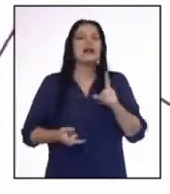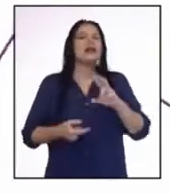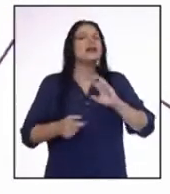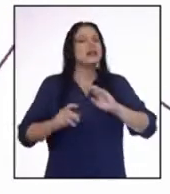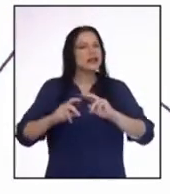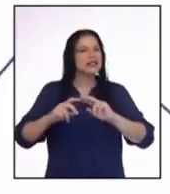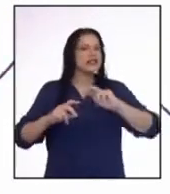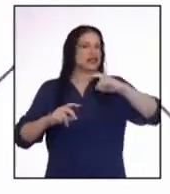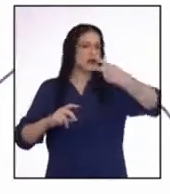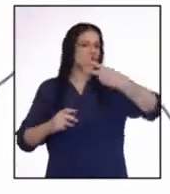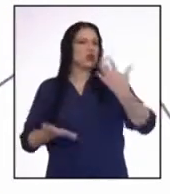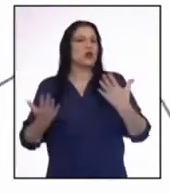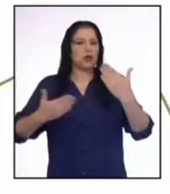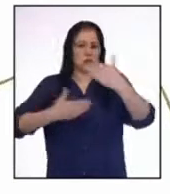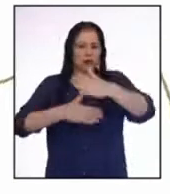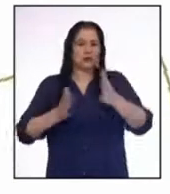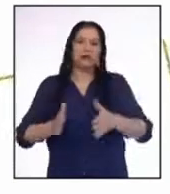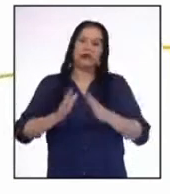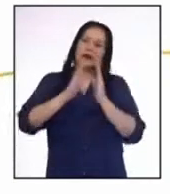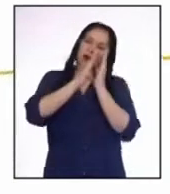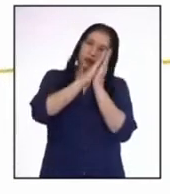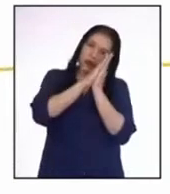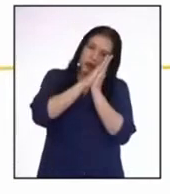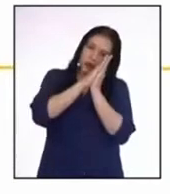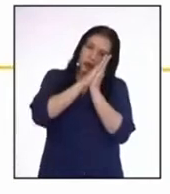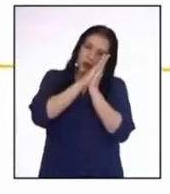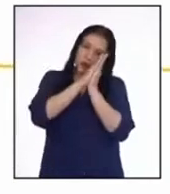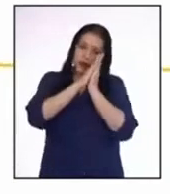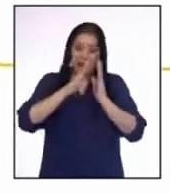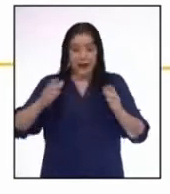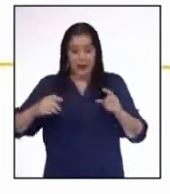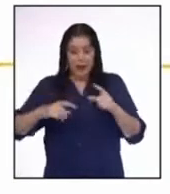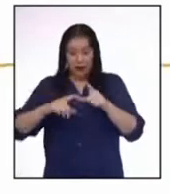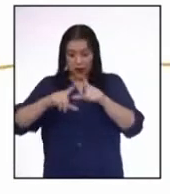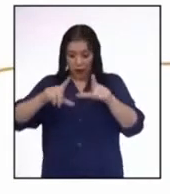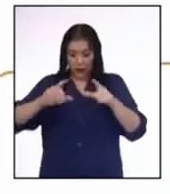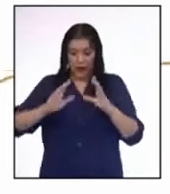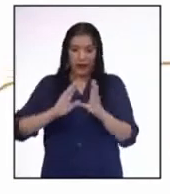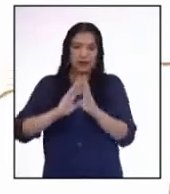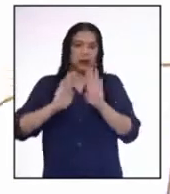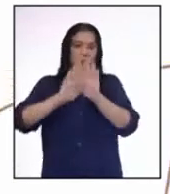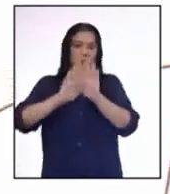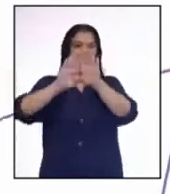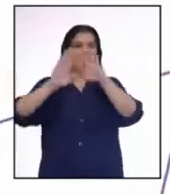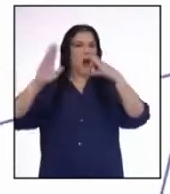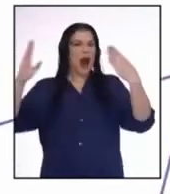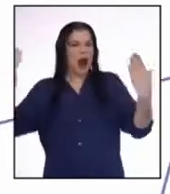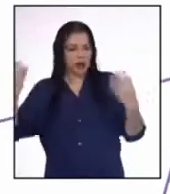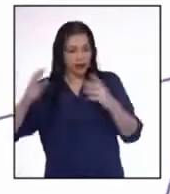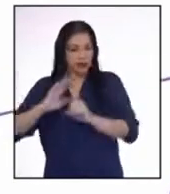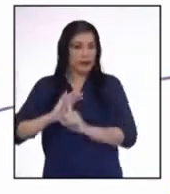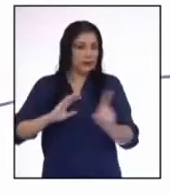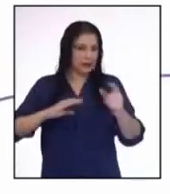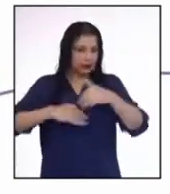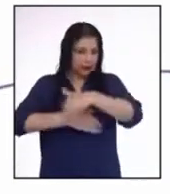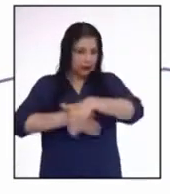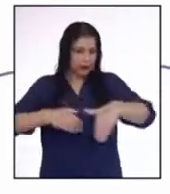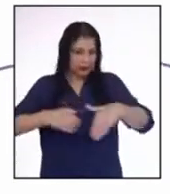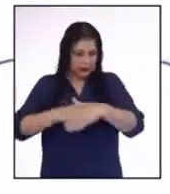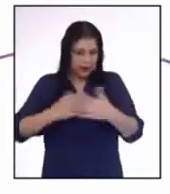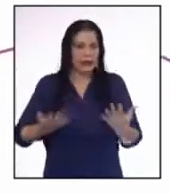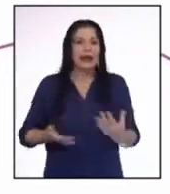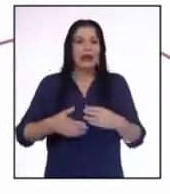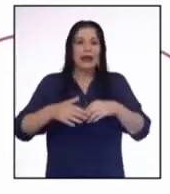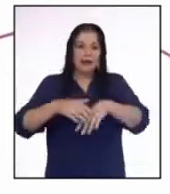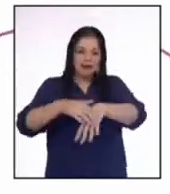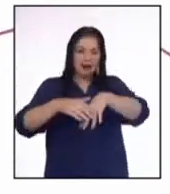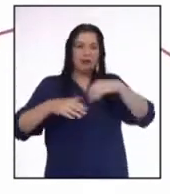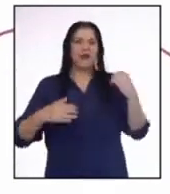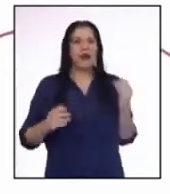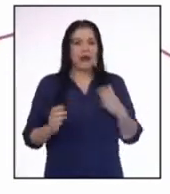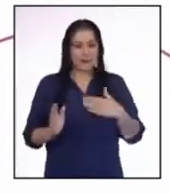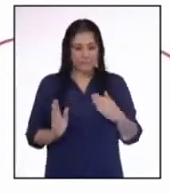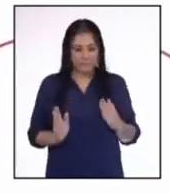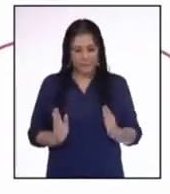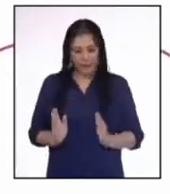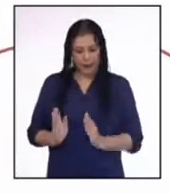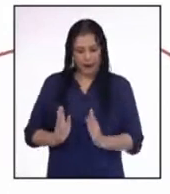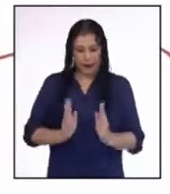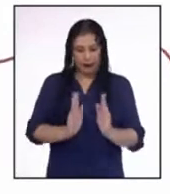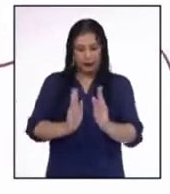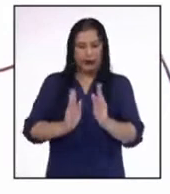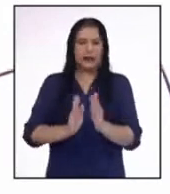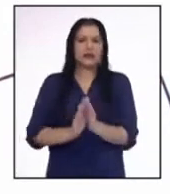lo utilizamos como dormitorio. La salida hacia la calle es mediante un portón grande. Y en la parte exterior, mi calle es angosta